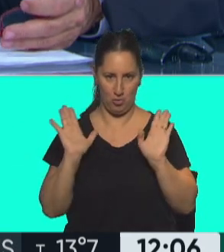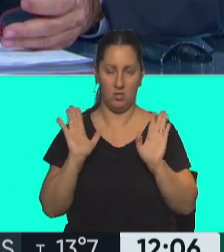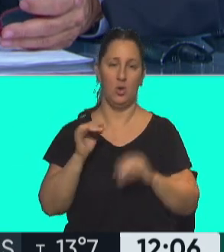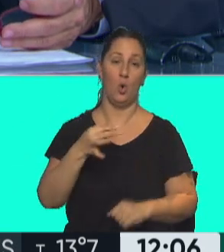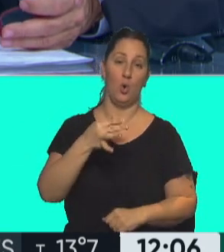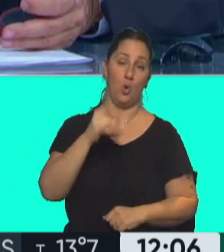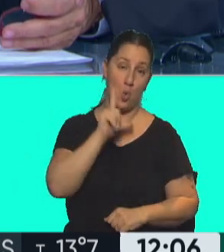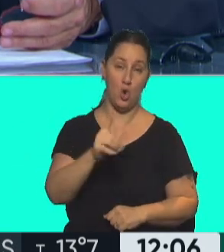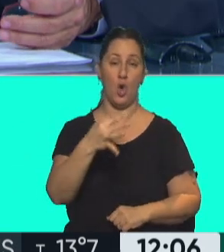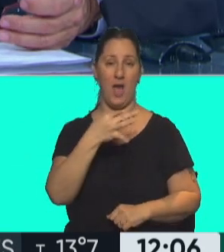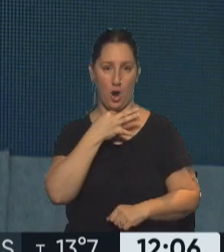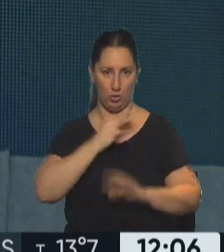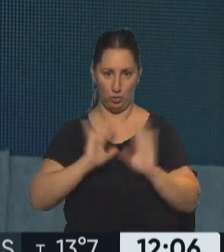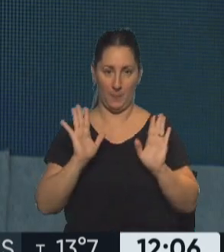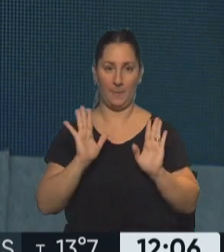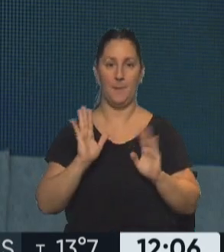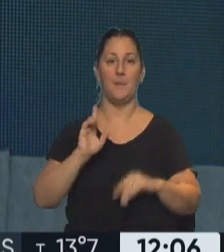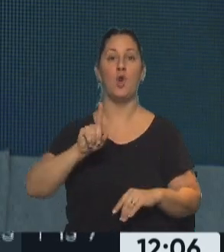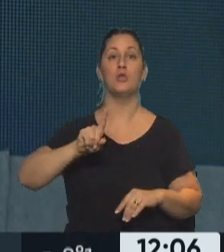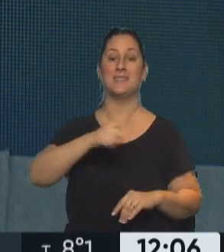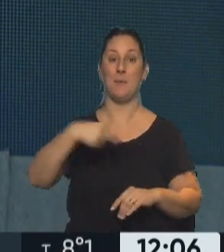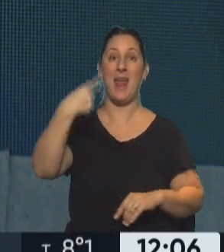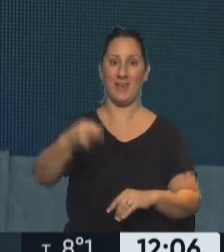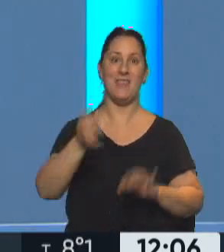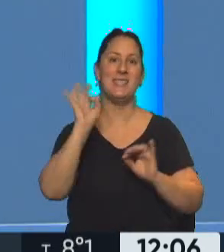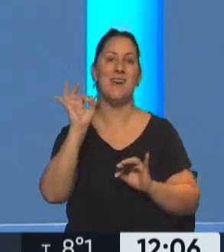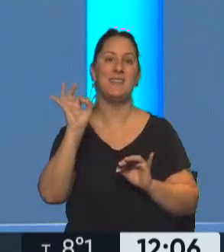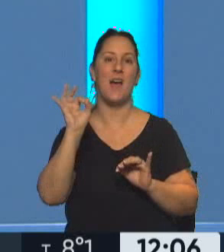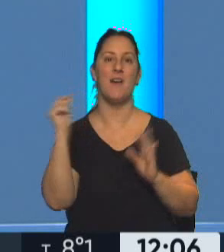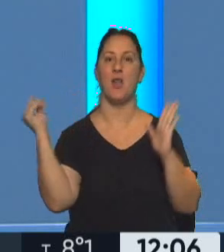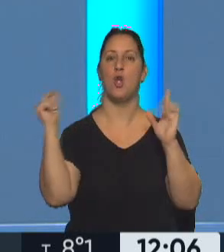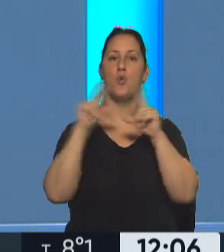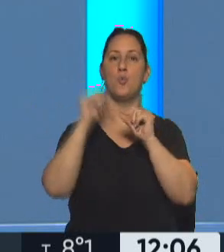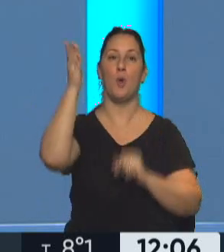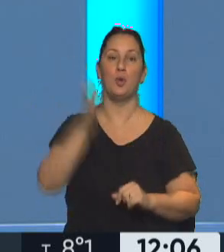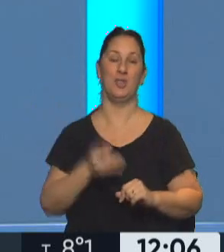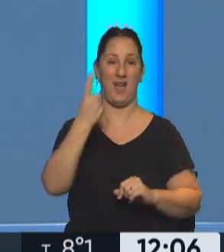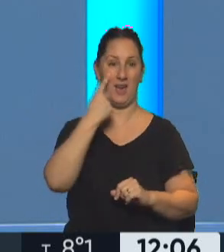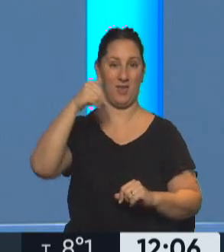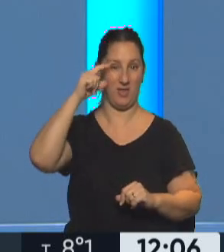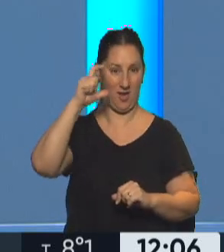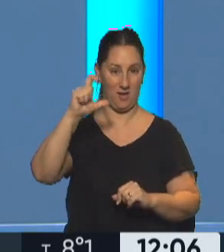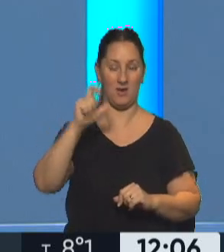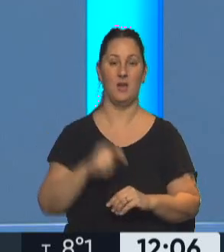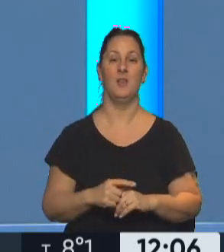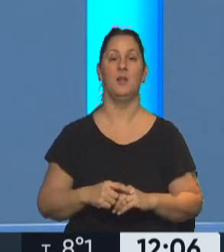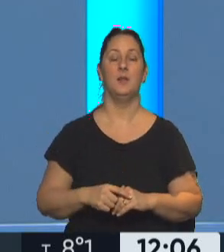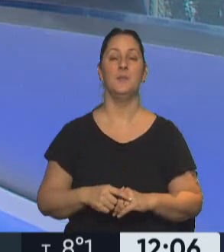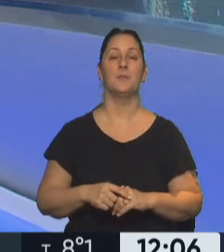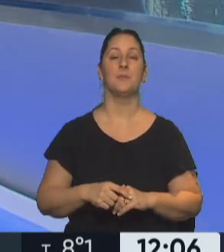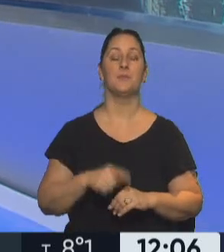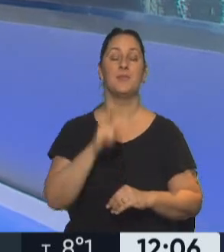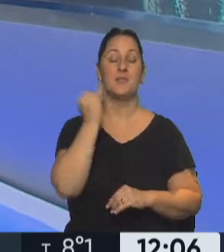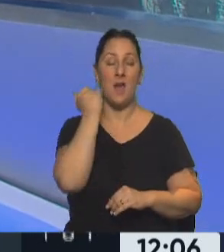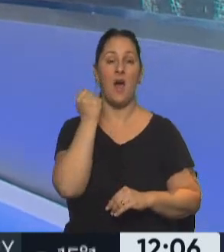y agosto está hablando. Ya está claro, pero la semana que viene se va a conocer el índice. Sí, la semana que viene, el 11, se conoce julio. En un mes se conocerá agosto. Ya